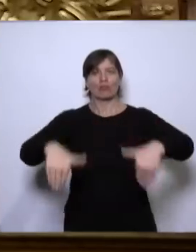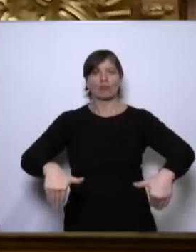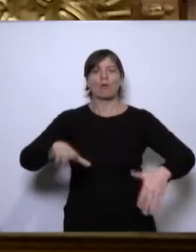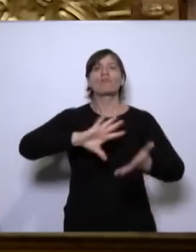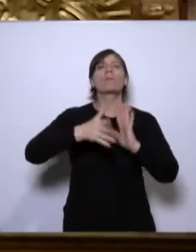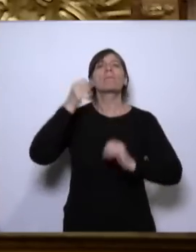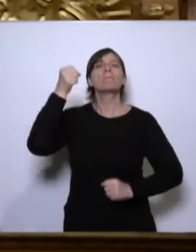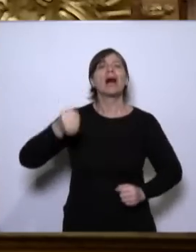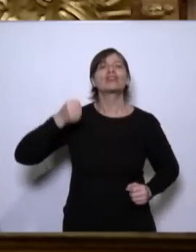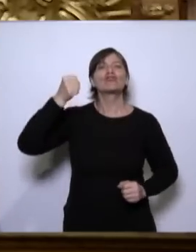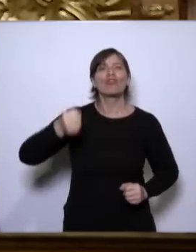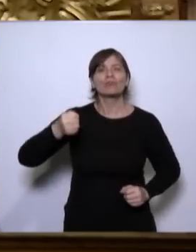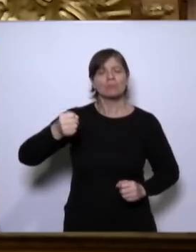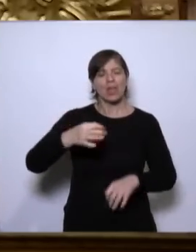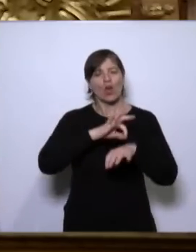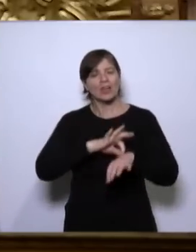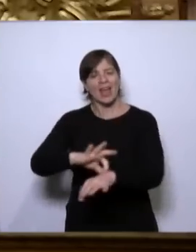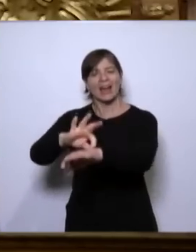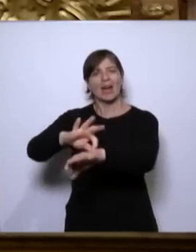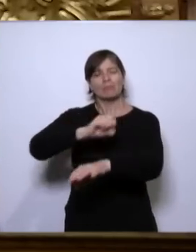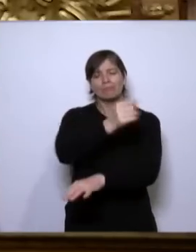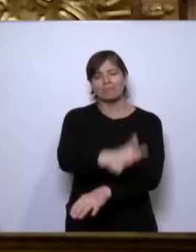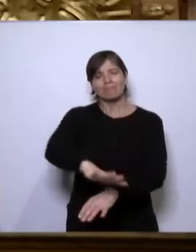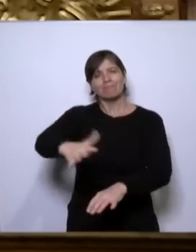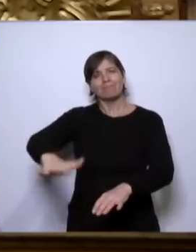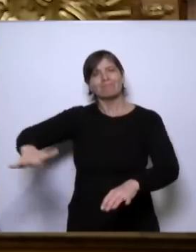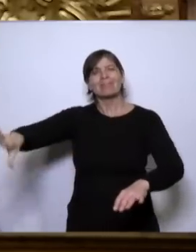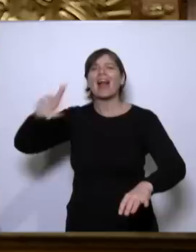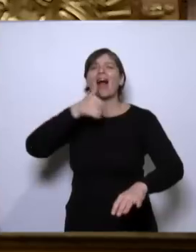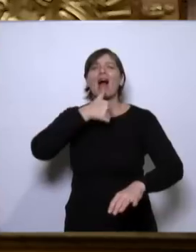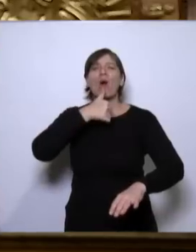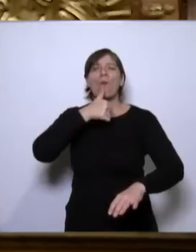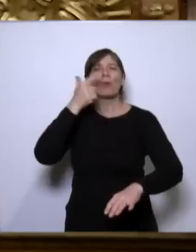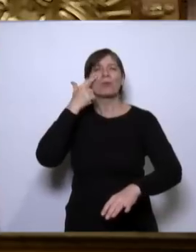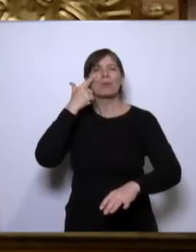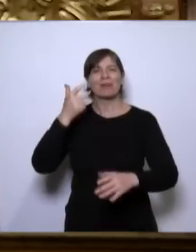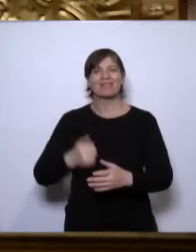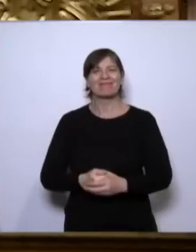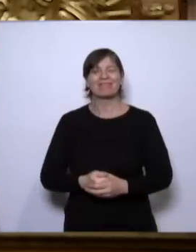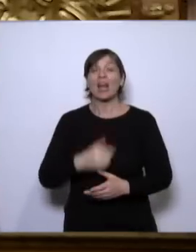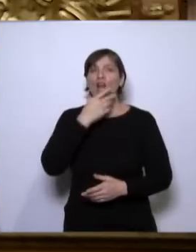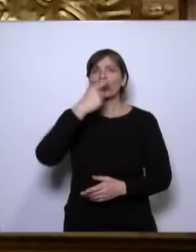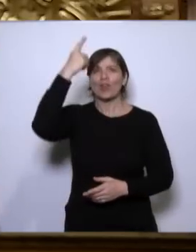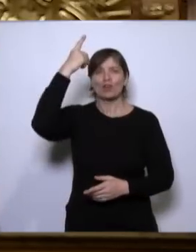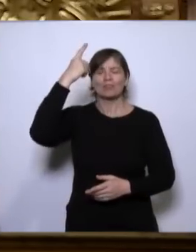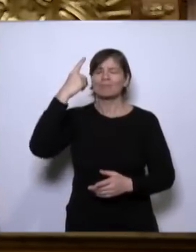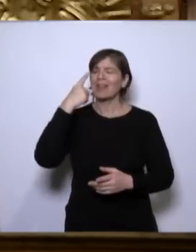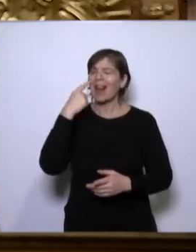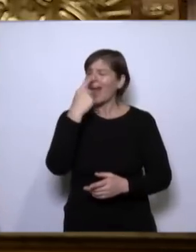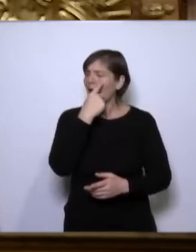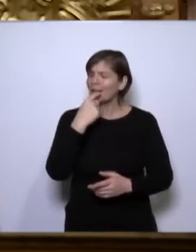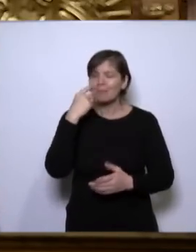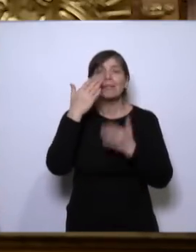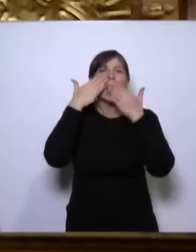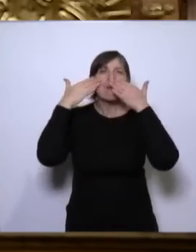su pastor y los conducirá hacia los manantiales de agua viva. Y Dios secará toda lágrima de